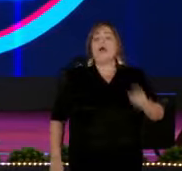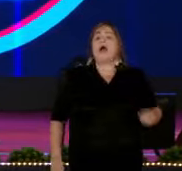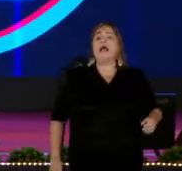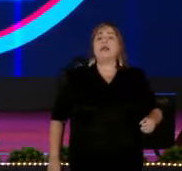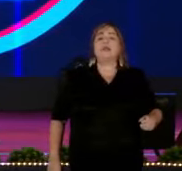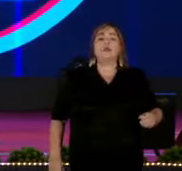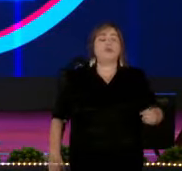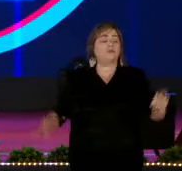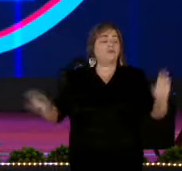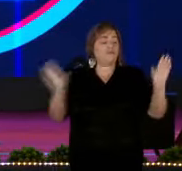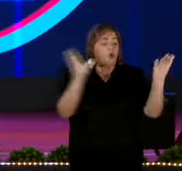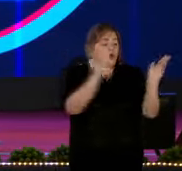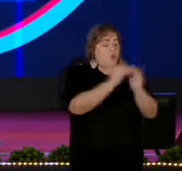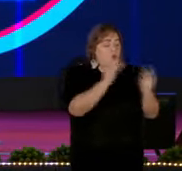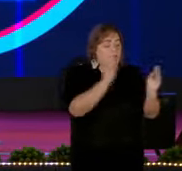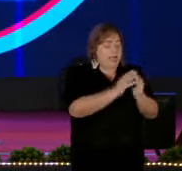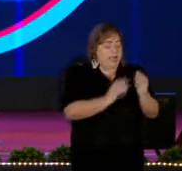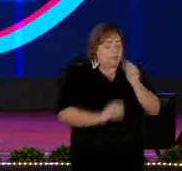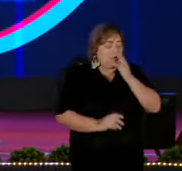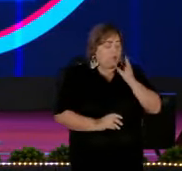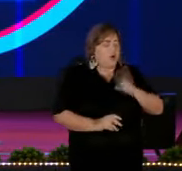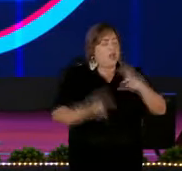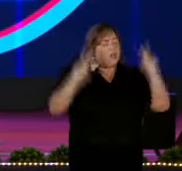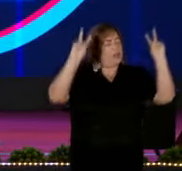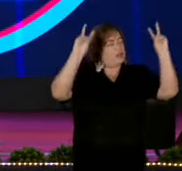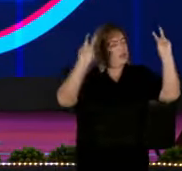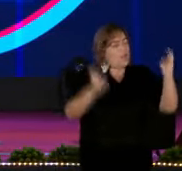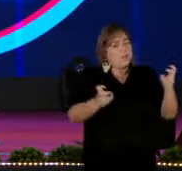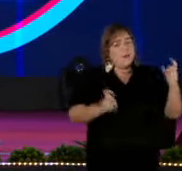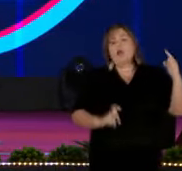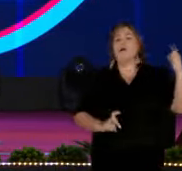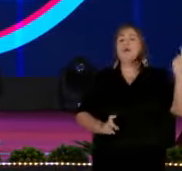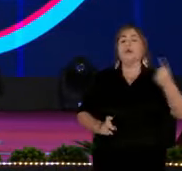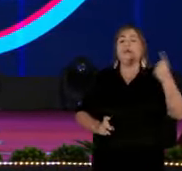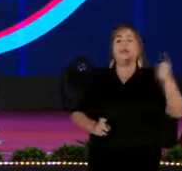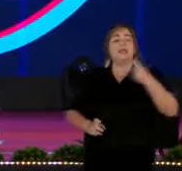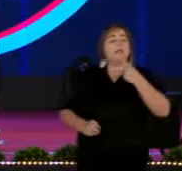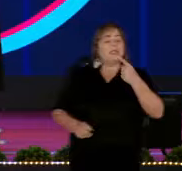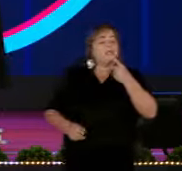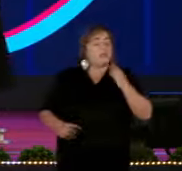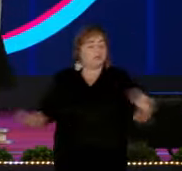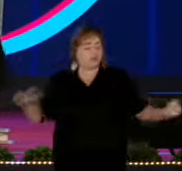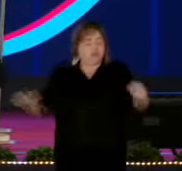historia. Y con el único tema fue, sacúdete.